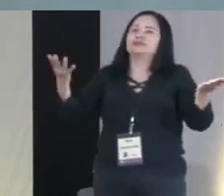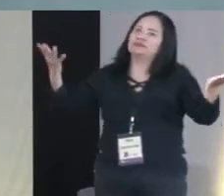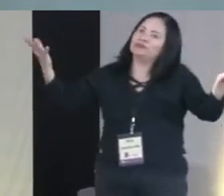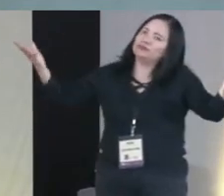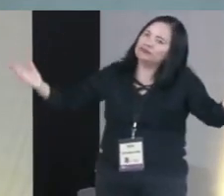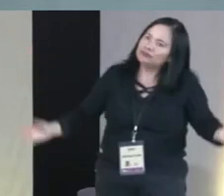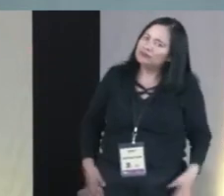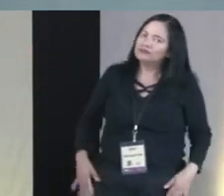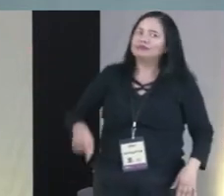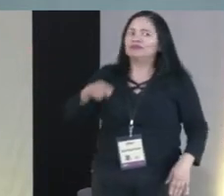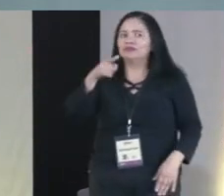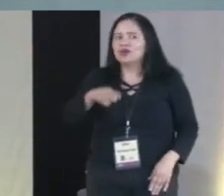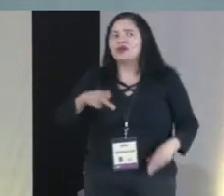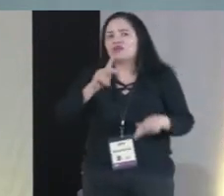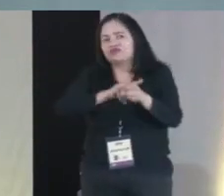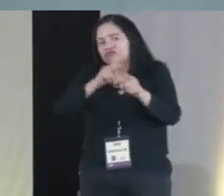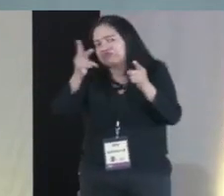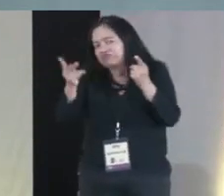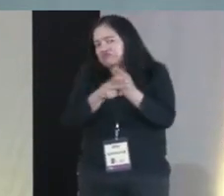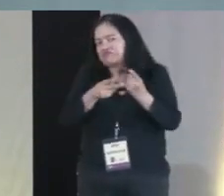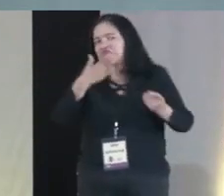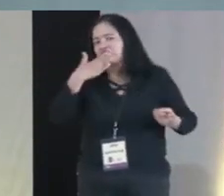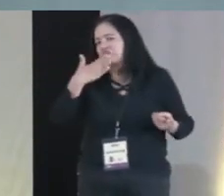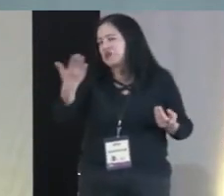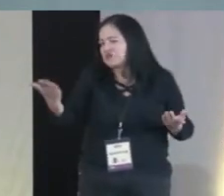Seríamos un país de poca madre.